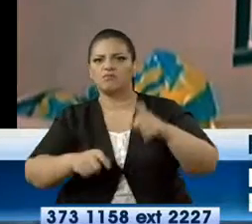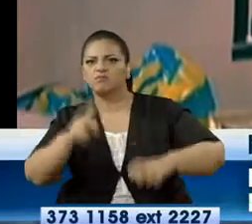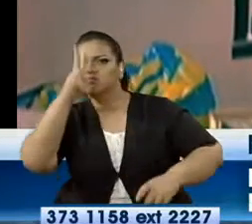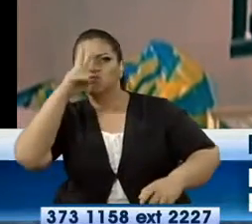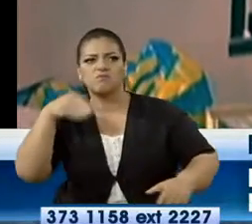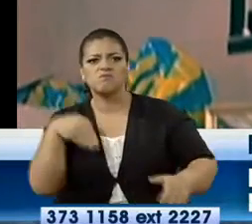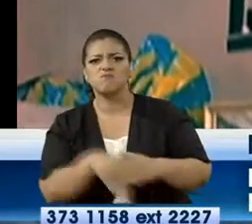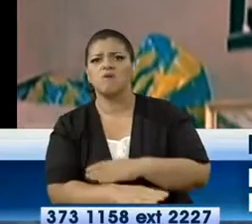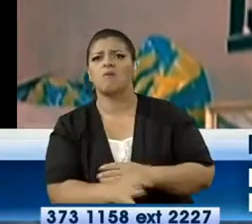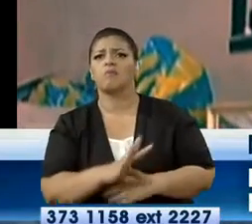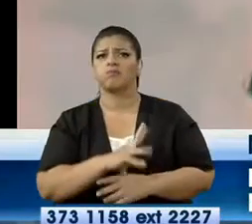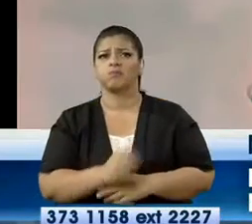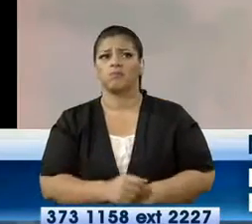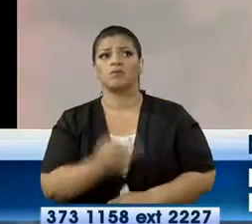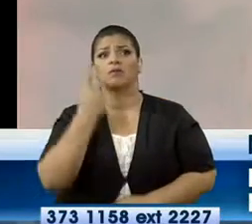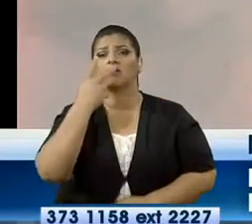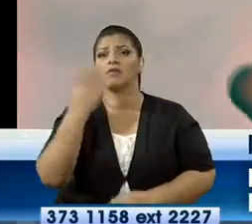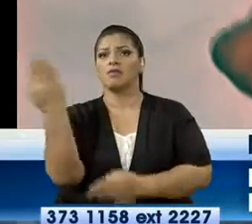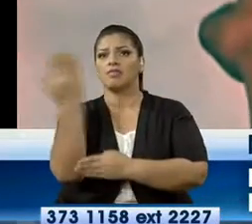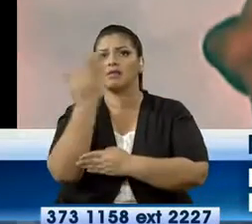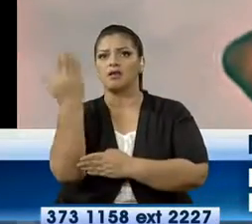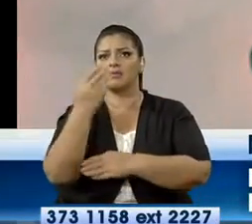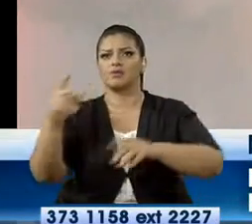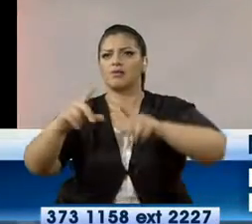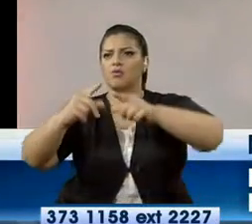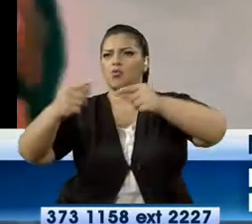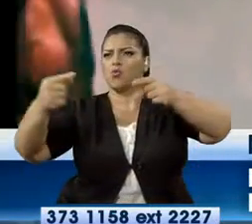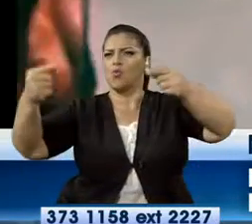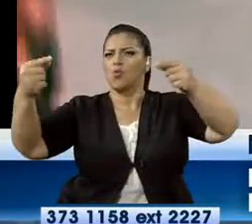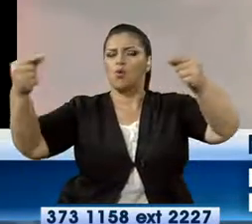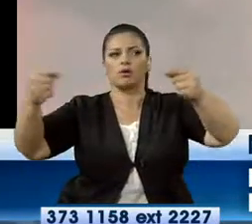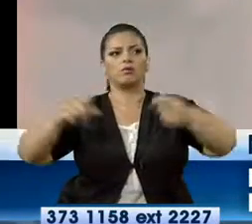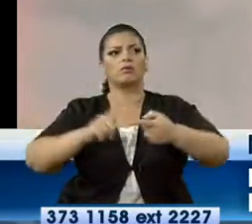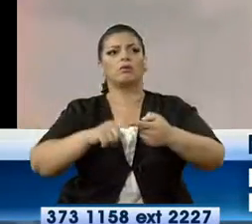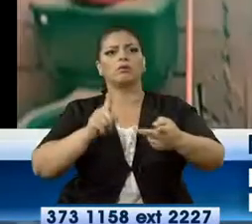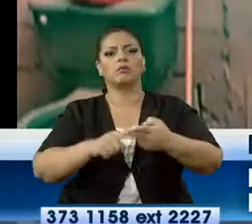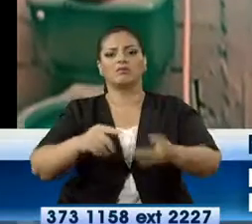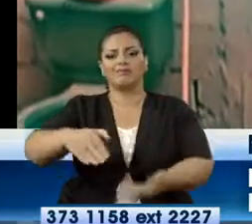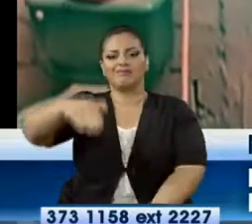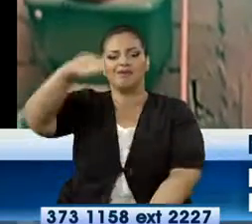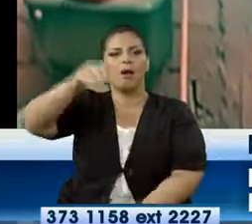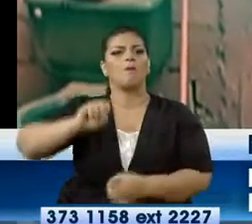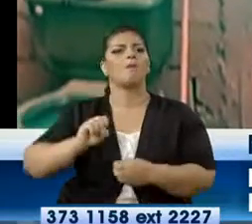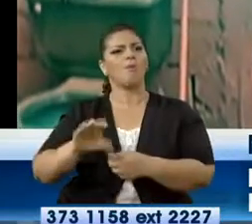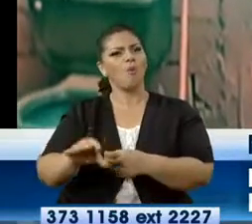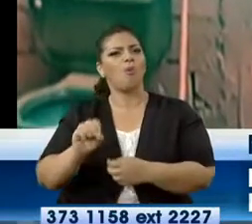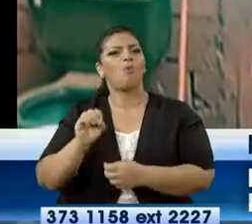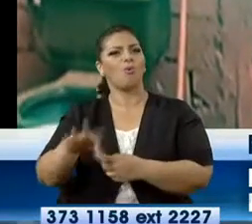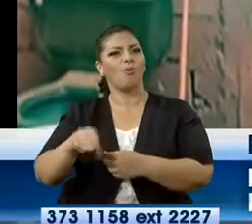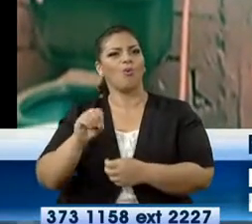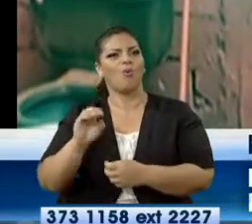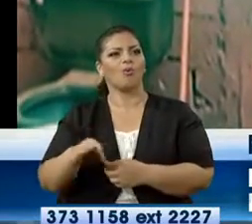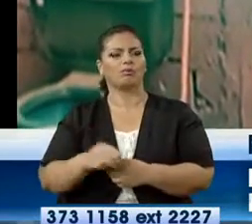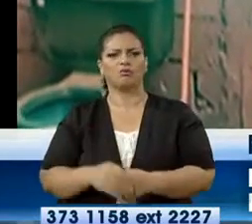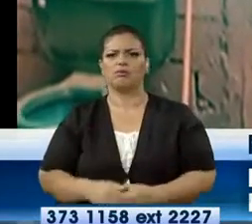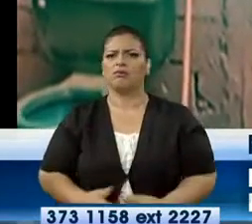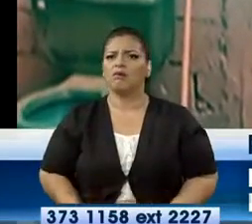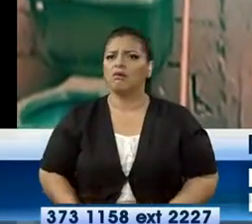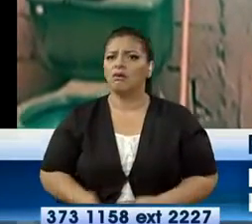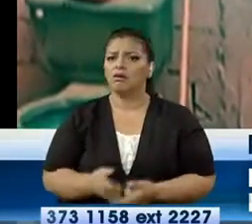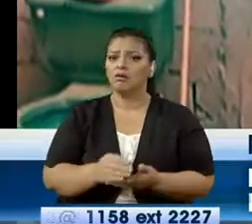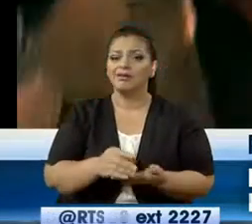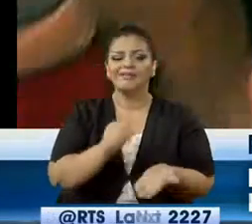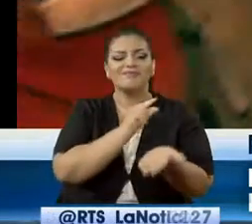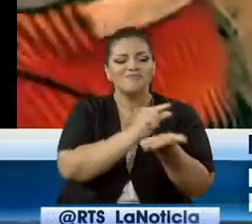llevaron un televisor LED y un parlante que recién había adquirido. Ahora tiene una deuda de $3,000 con el